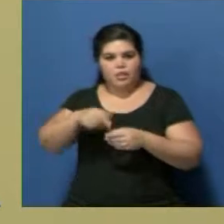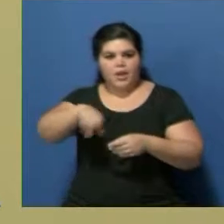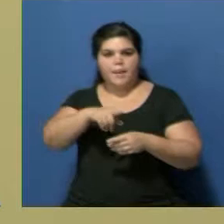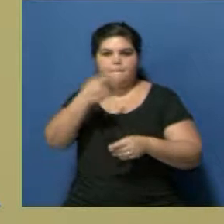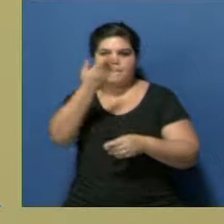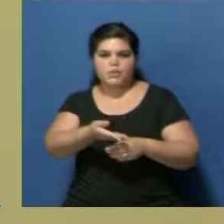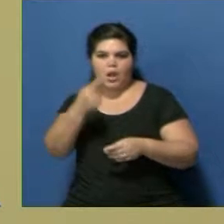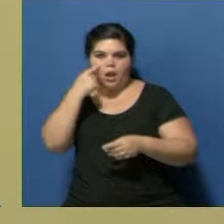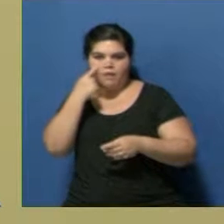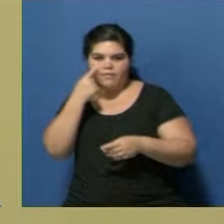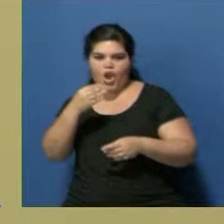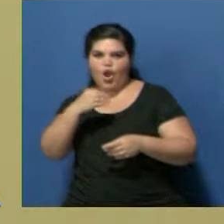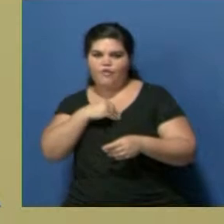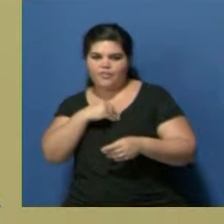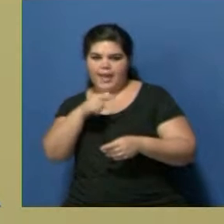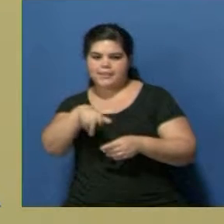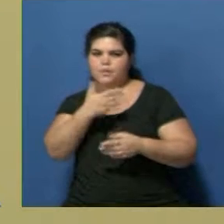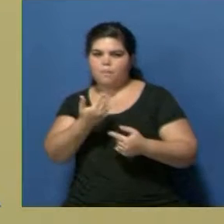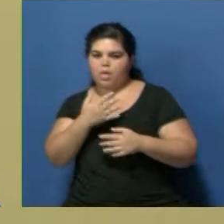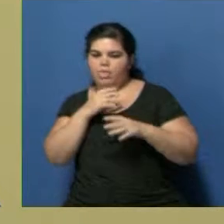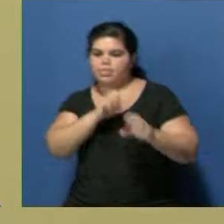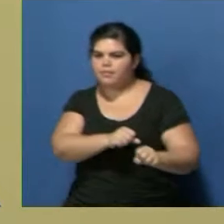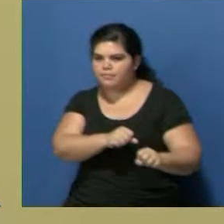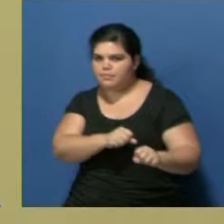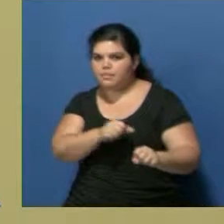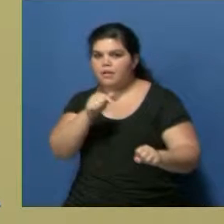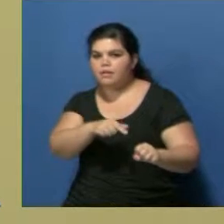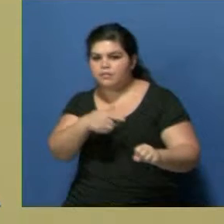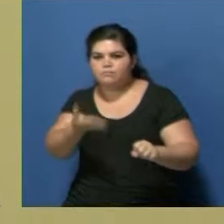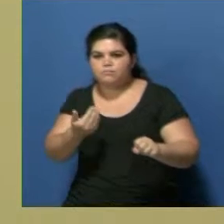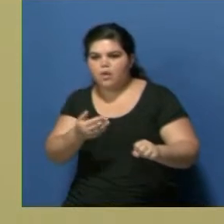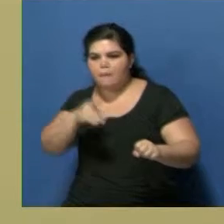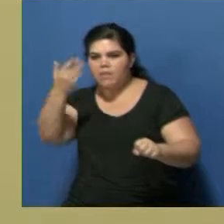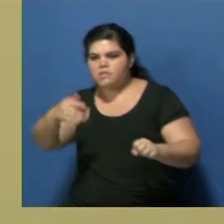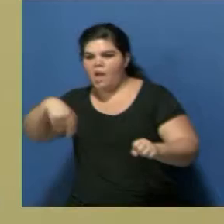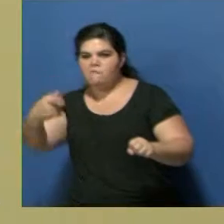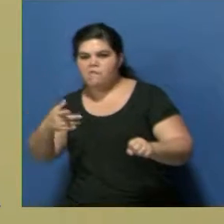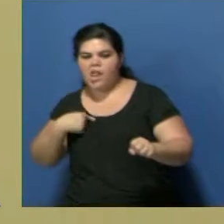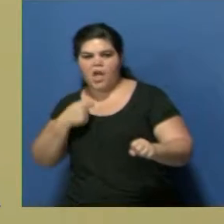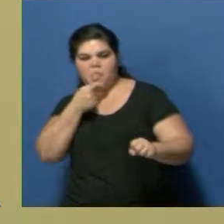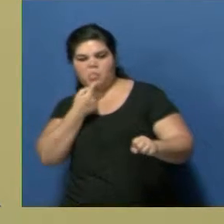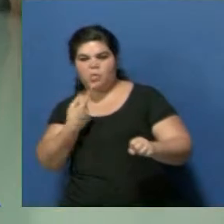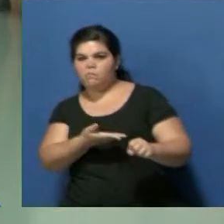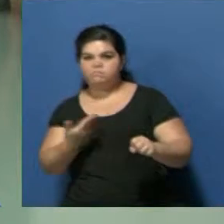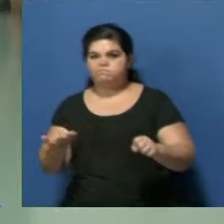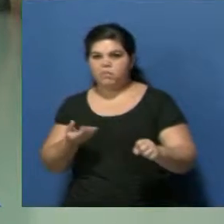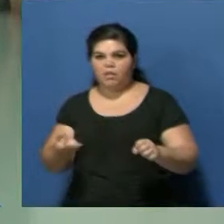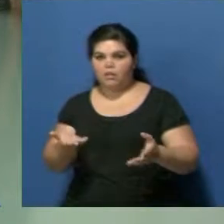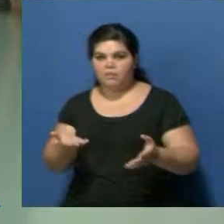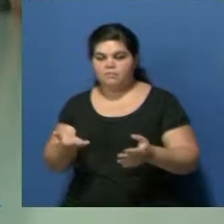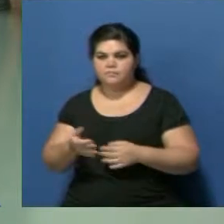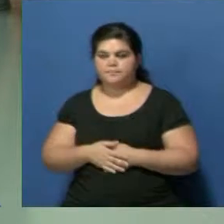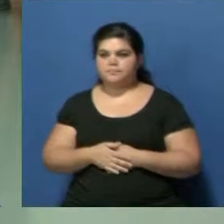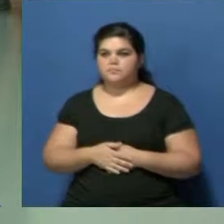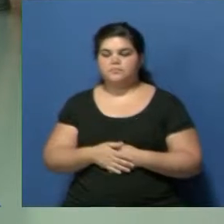persona se gana la confianza de la víctima. Uh-huh. ¿Sí? Y donde hace que la gente que está afuera no sospeche. Yo creo que la visibilización, o lo que vos